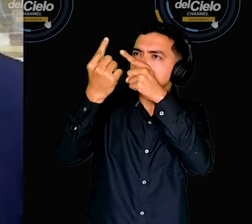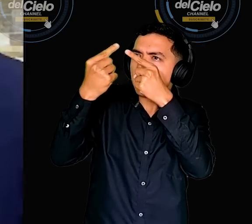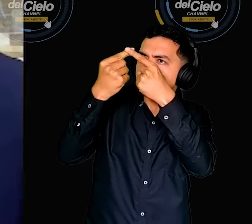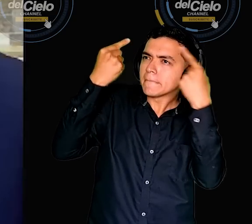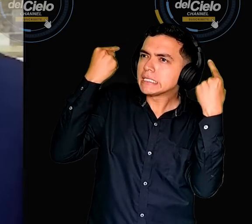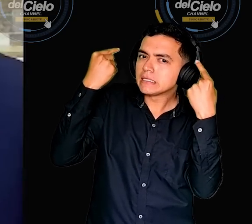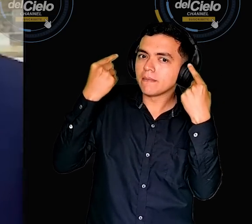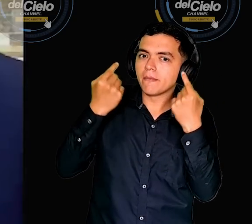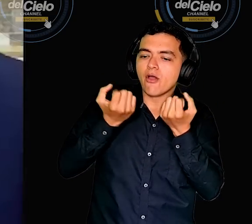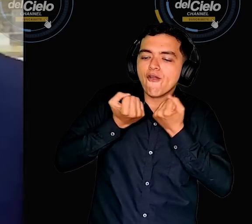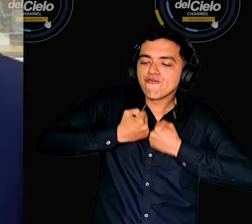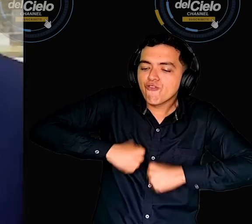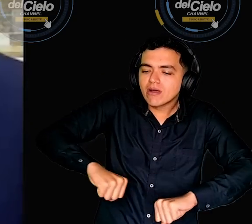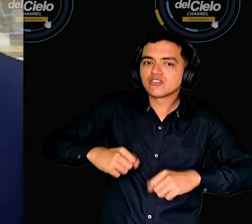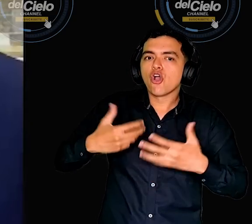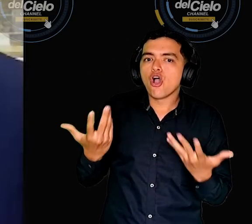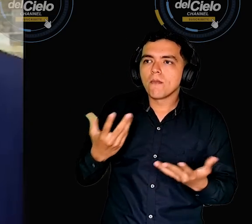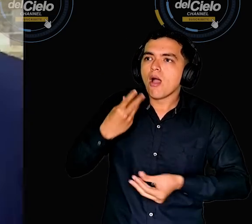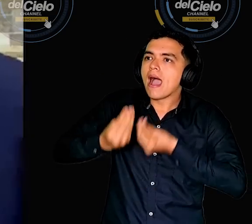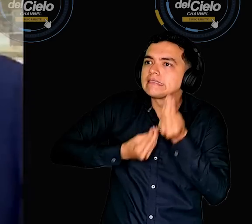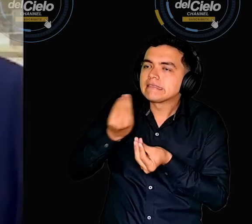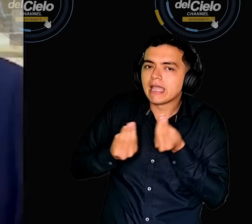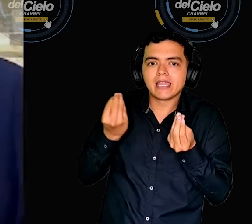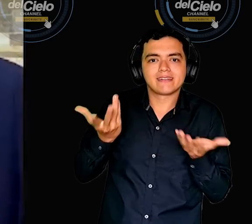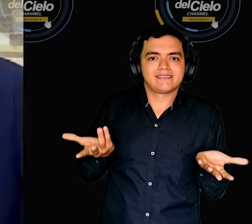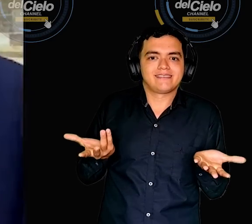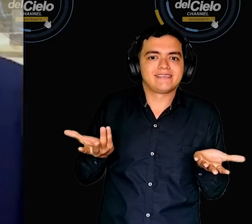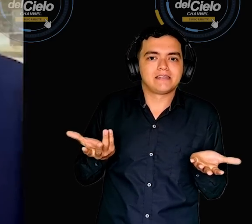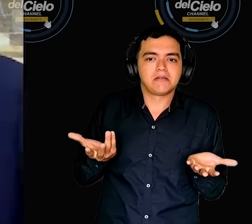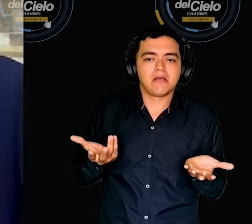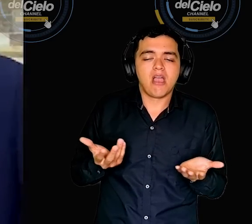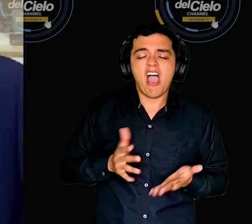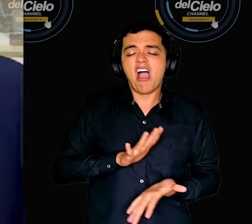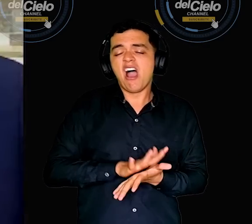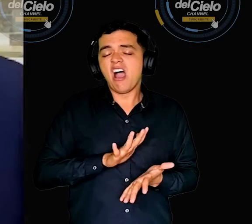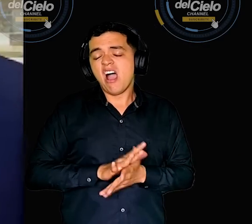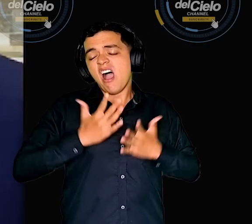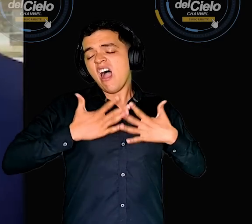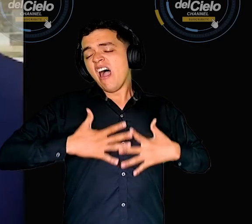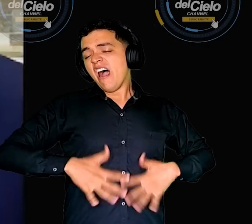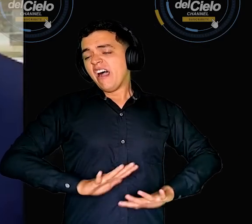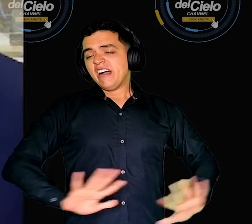Bueno, cuando uno habla de hogares que permanecen, expresa